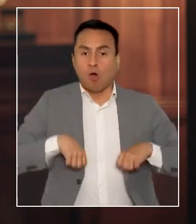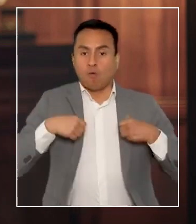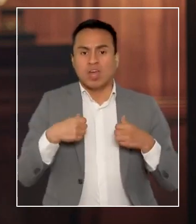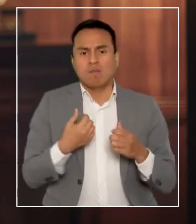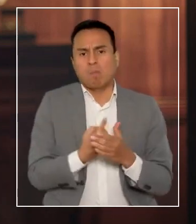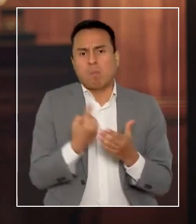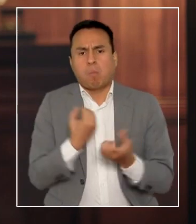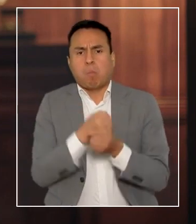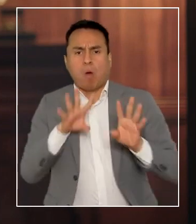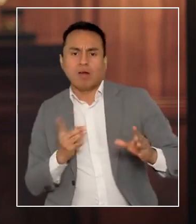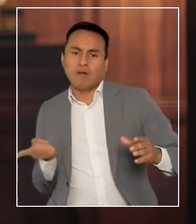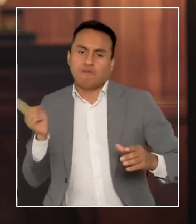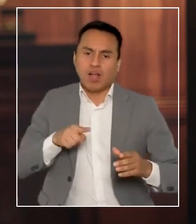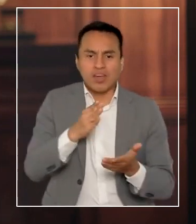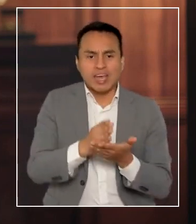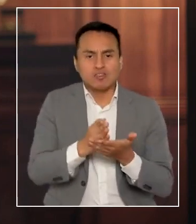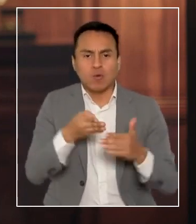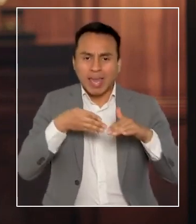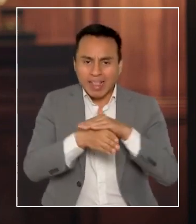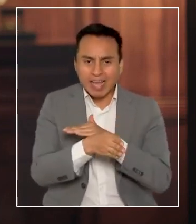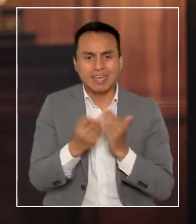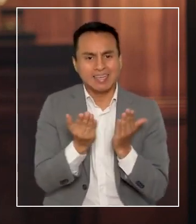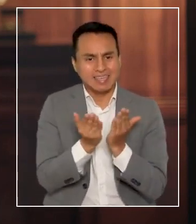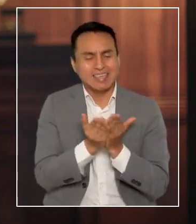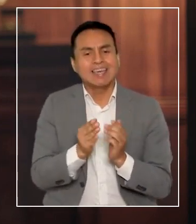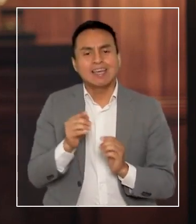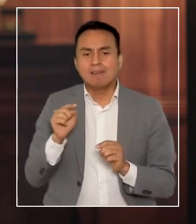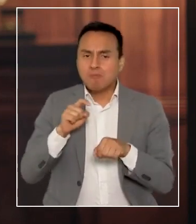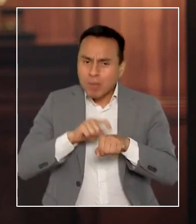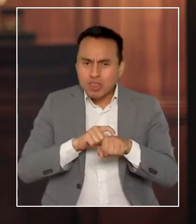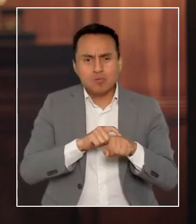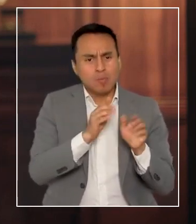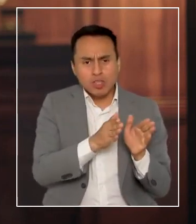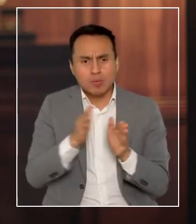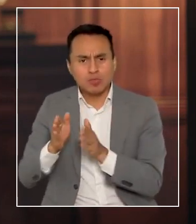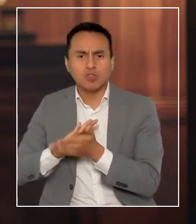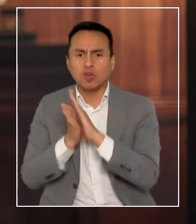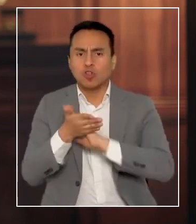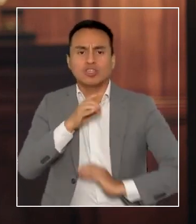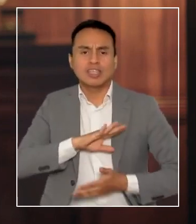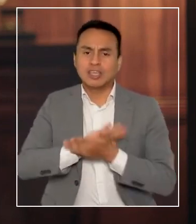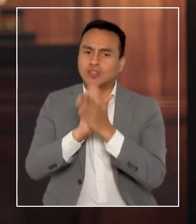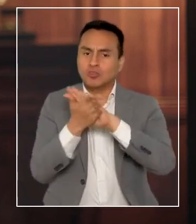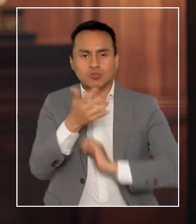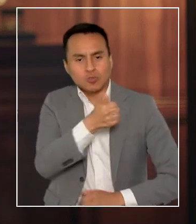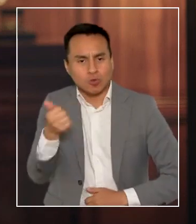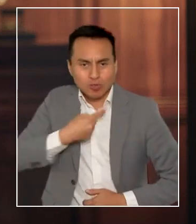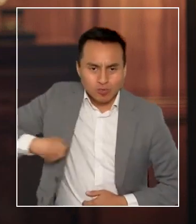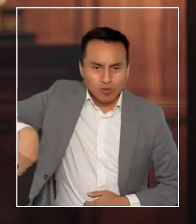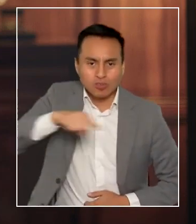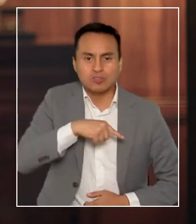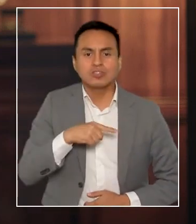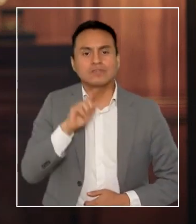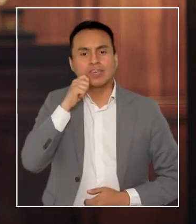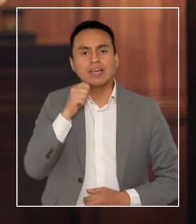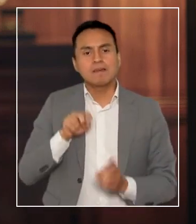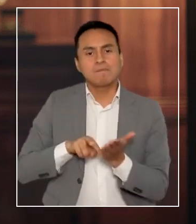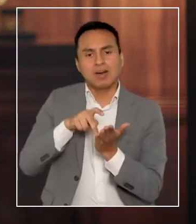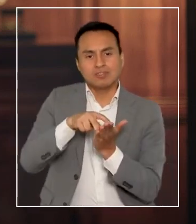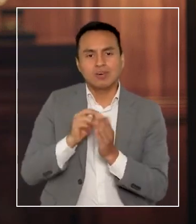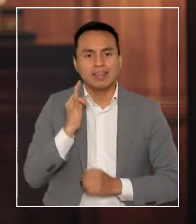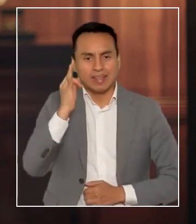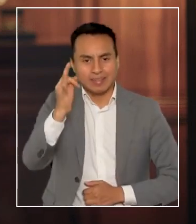a su escuela en cada uno de estos momentos es todo chile somos todos nosotros los que estamos dando un paso